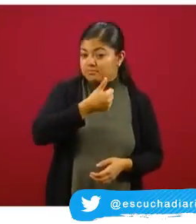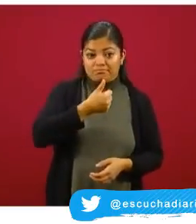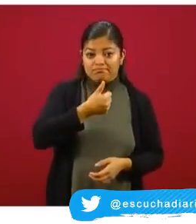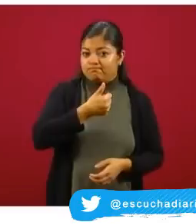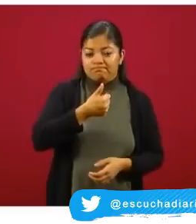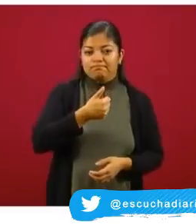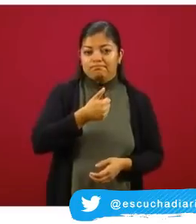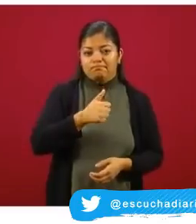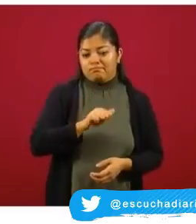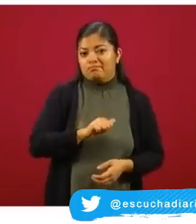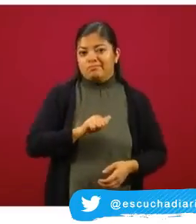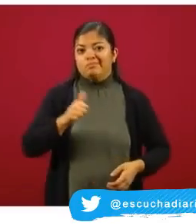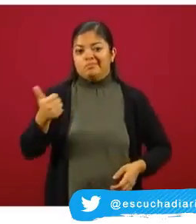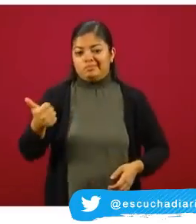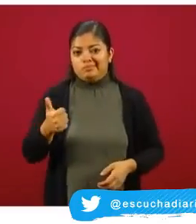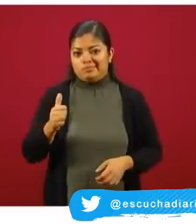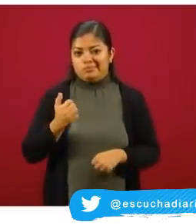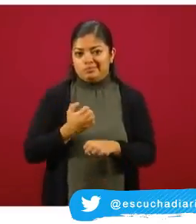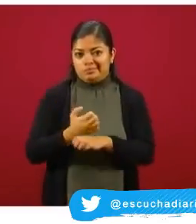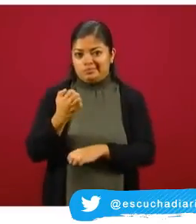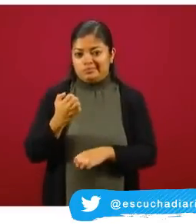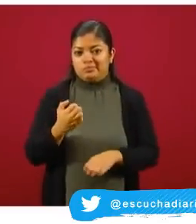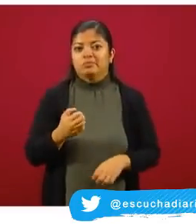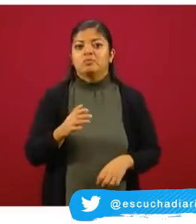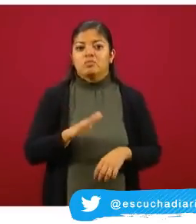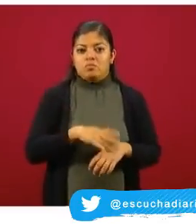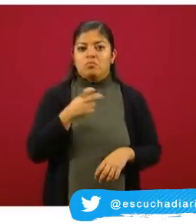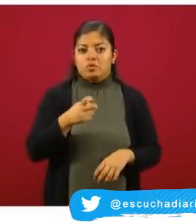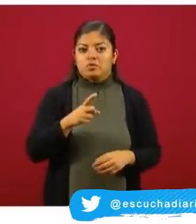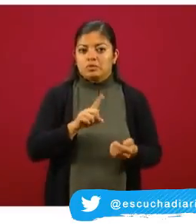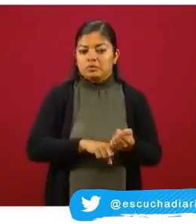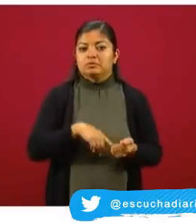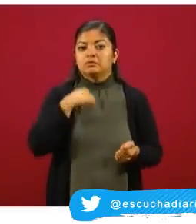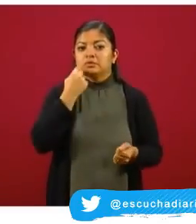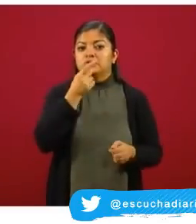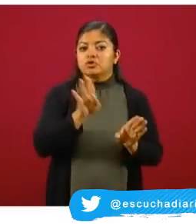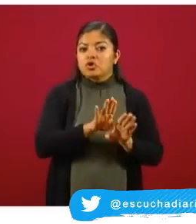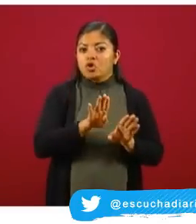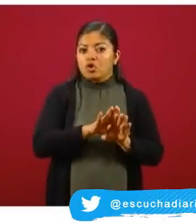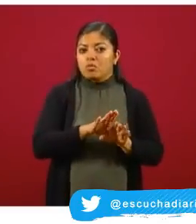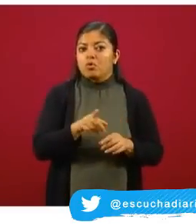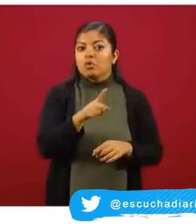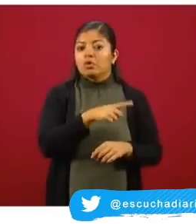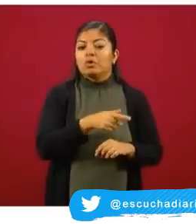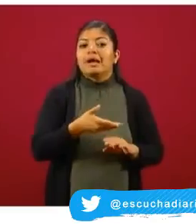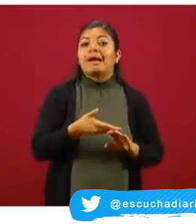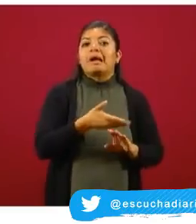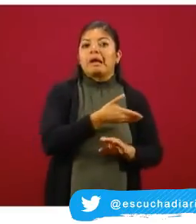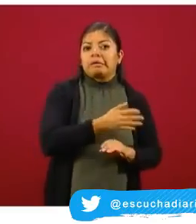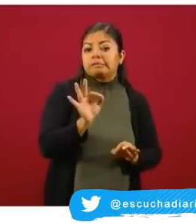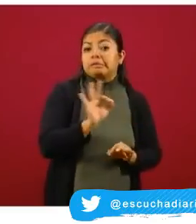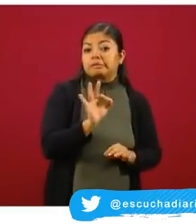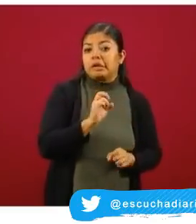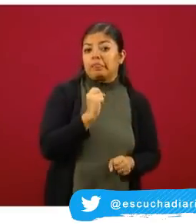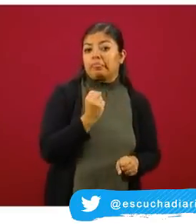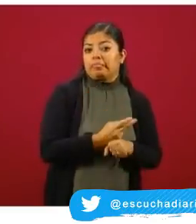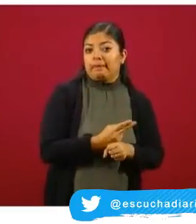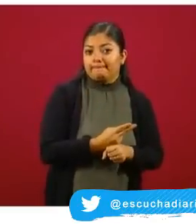con la mayor ocupación hospitalaria, lo cual puede ser una señal aún temprana, pero de